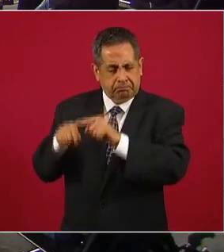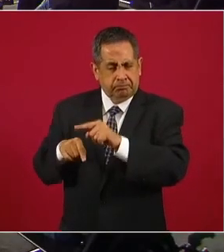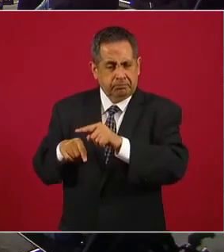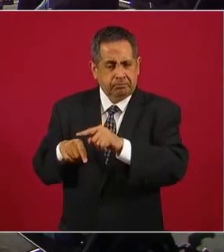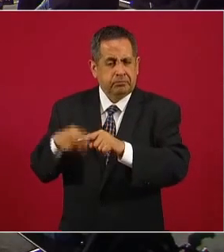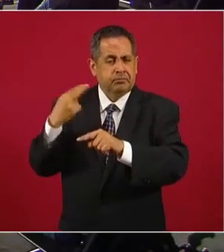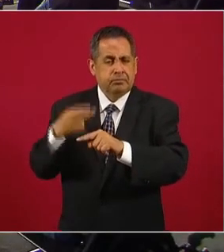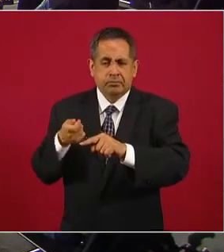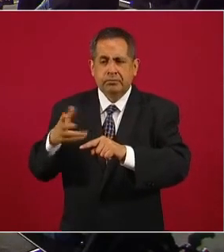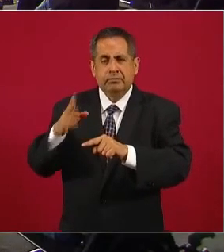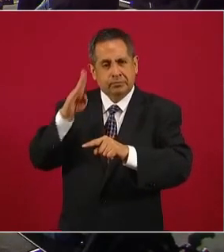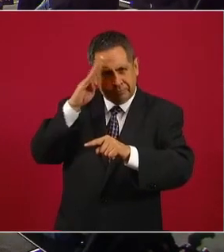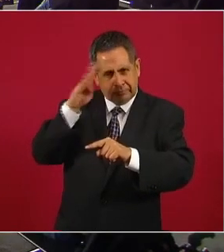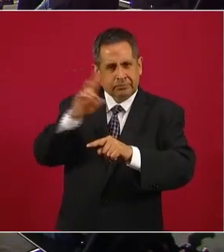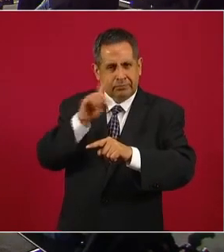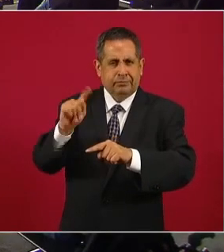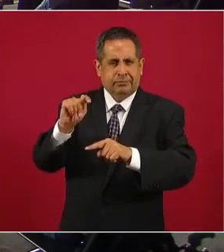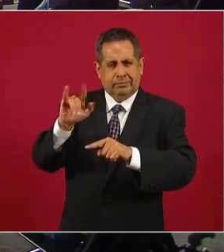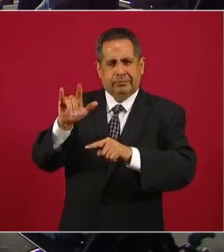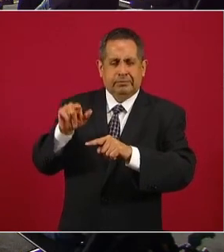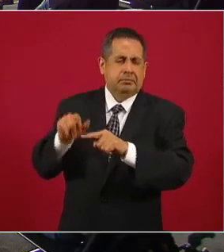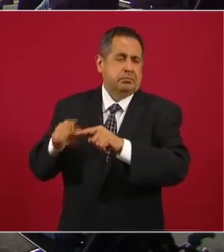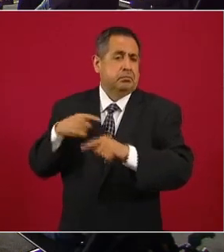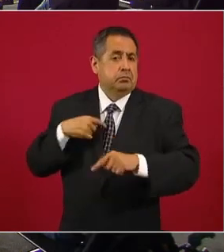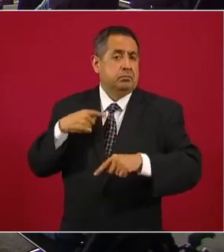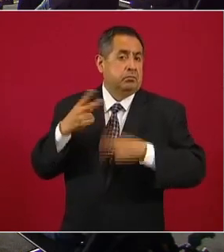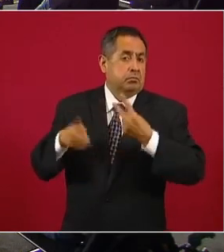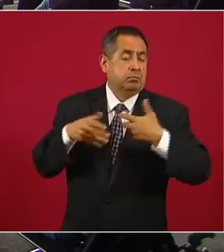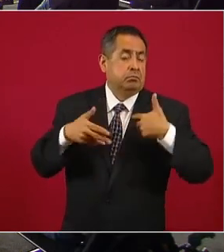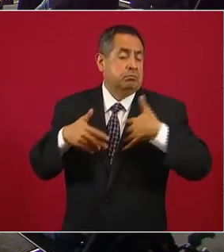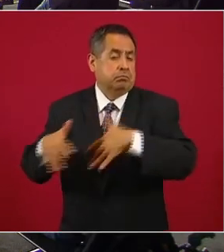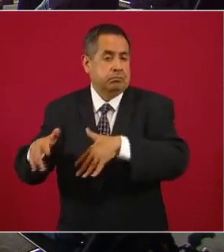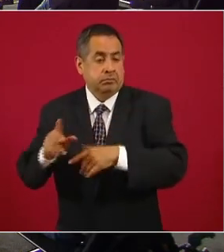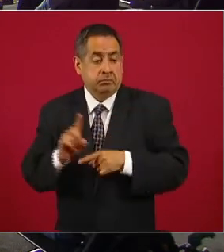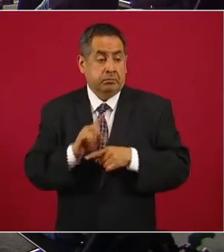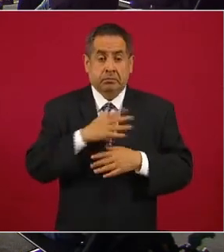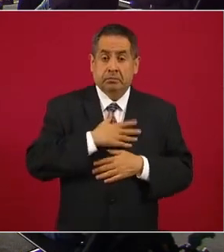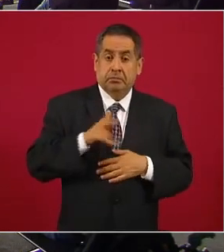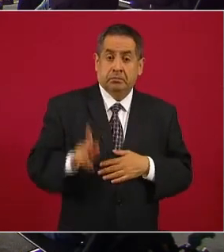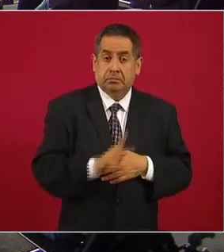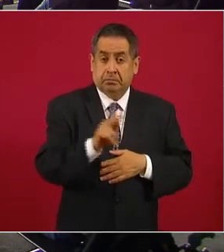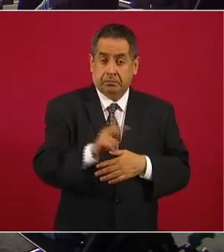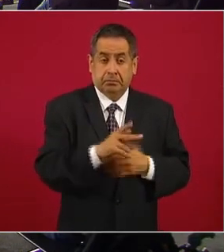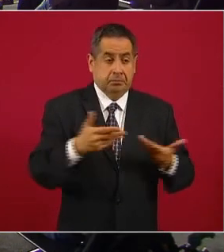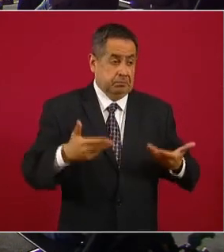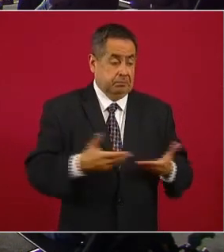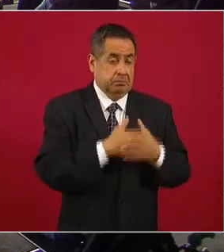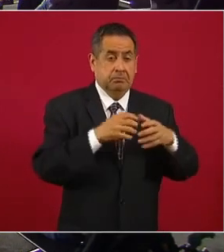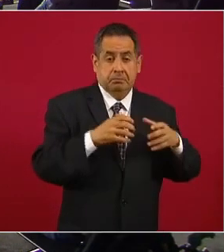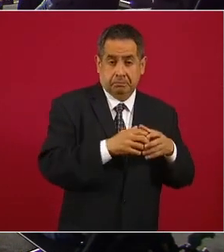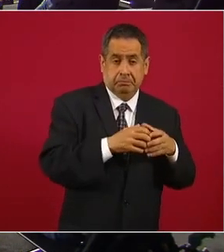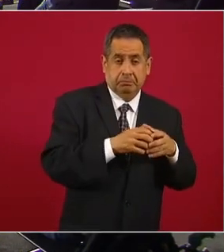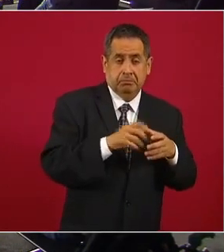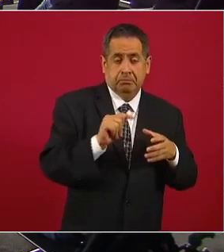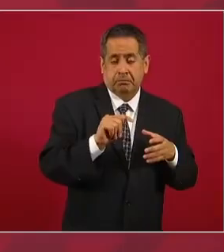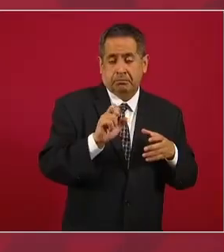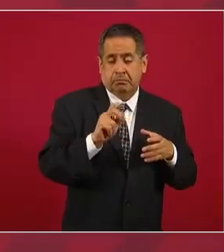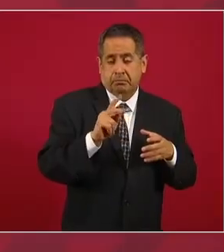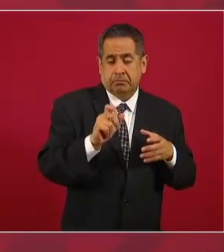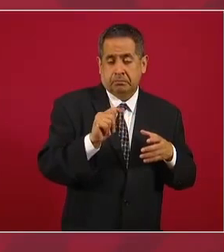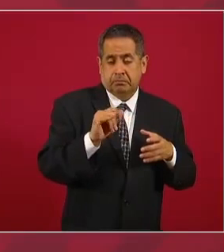se llama el Señor de Tila. Entonces, desde mi pueblo, desde Tepetitán,